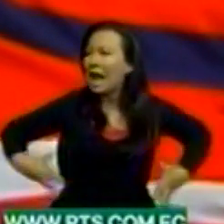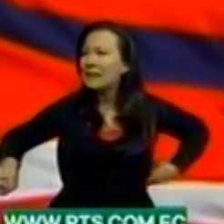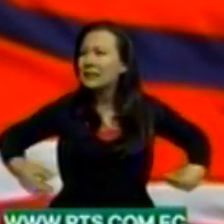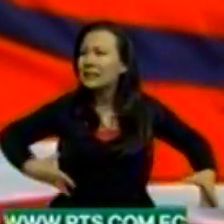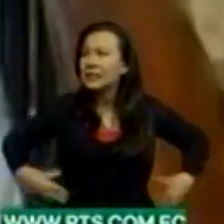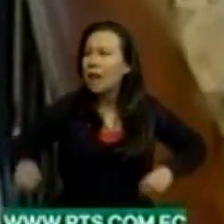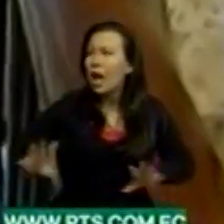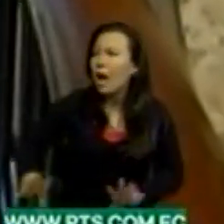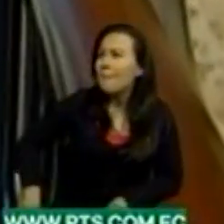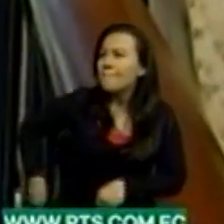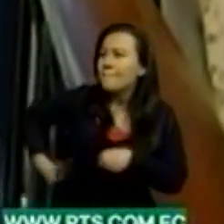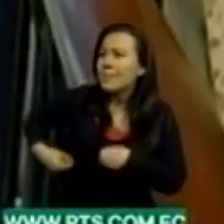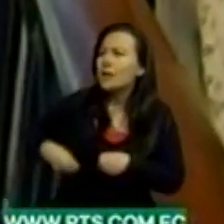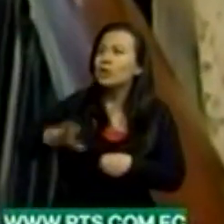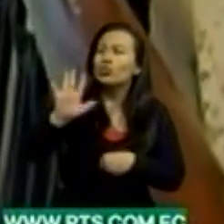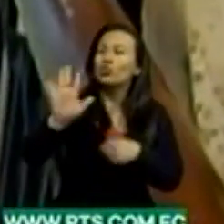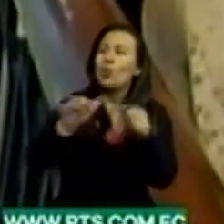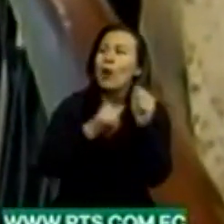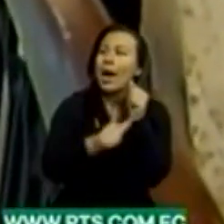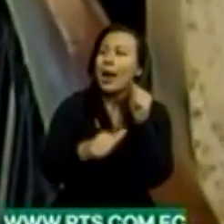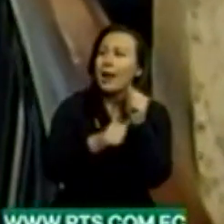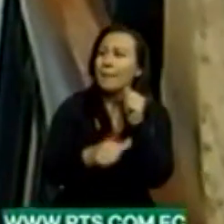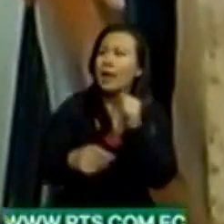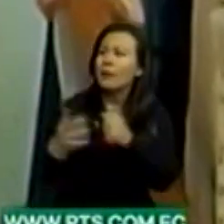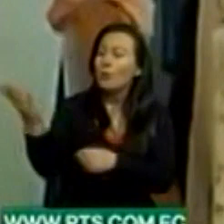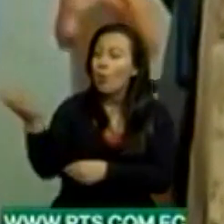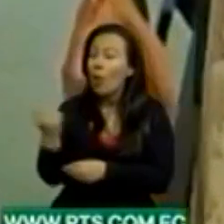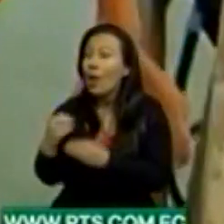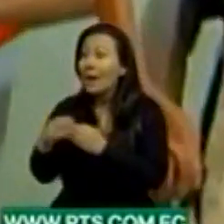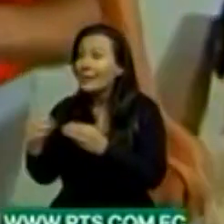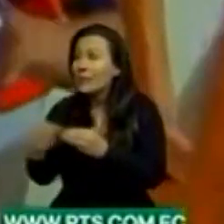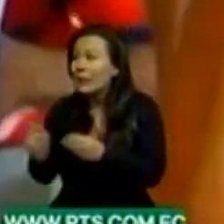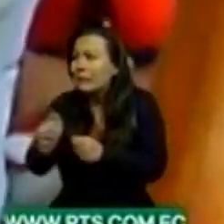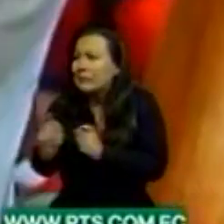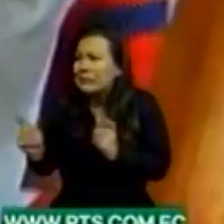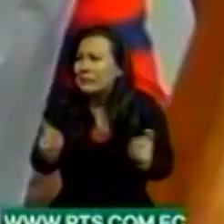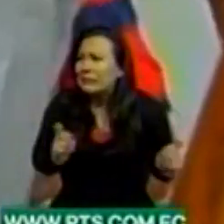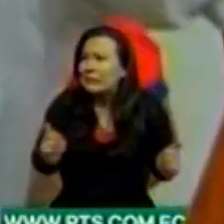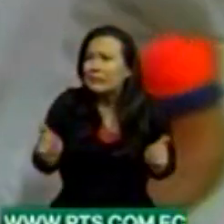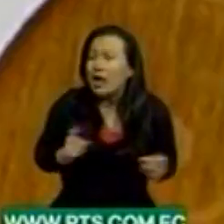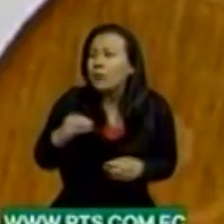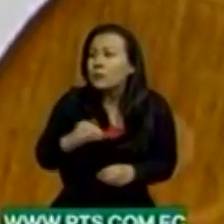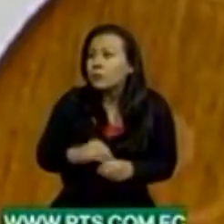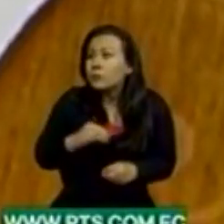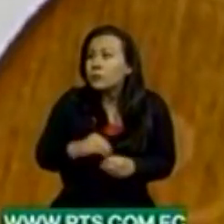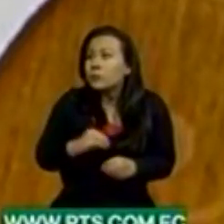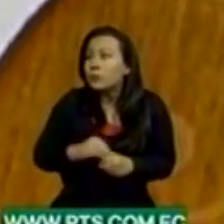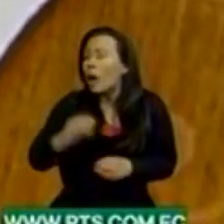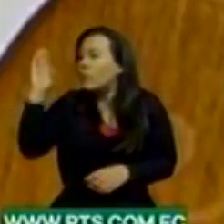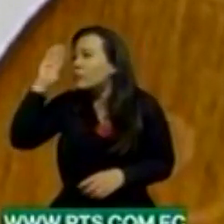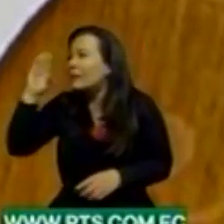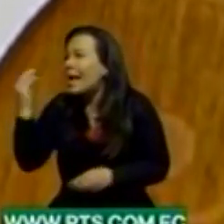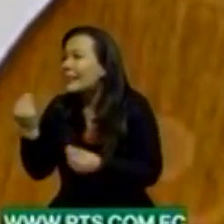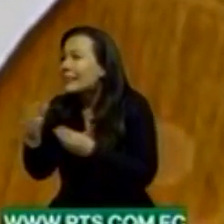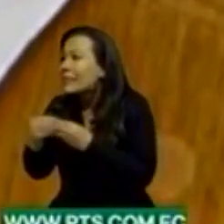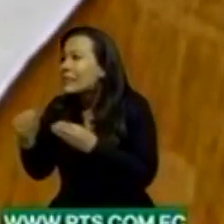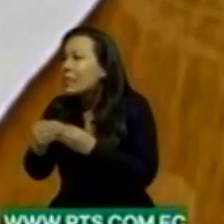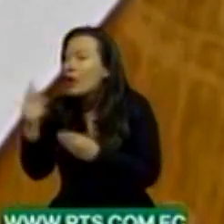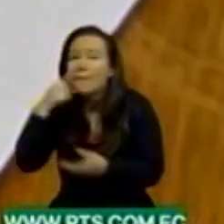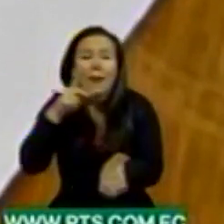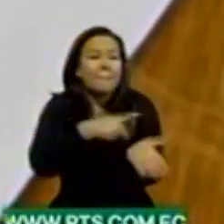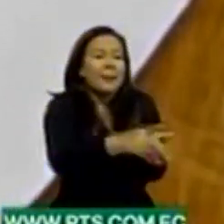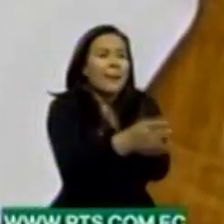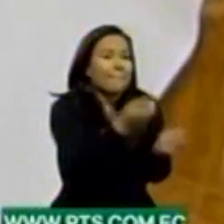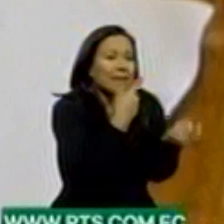los pañales. Así su hermano relata lo que deben enfrentar en casa todos los días, ahorrando y buscando dinero para los medicamentos y